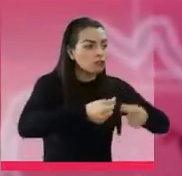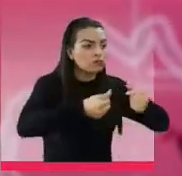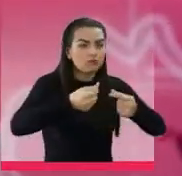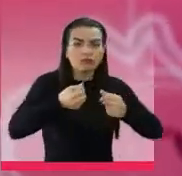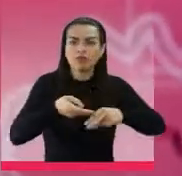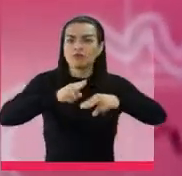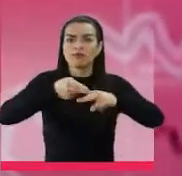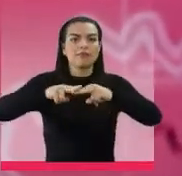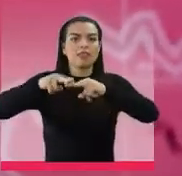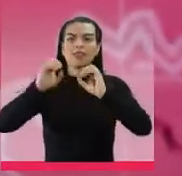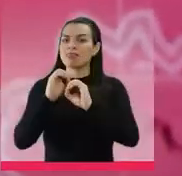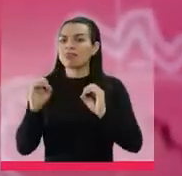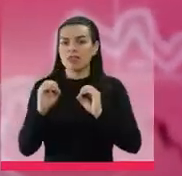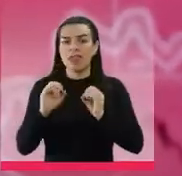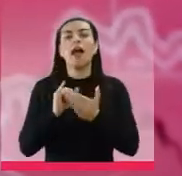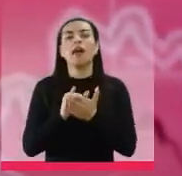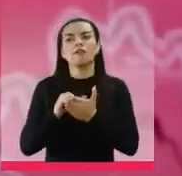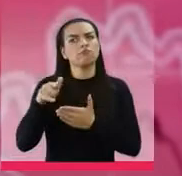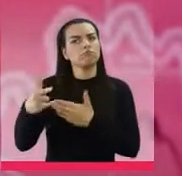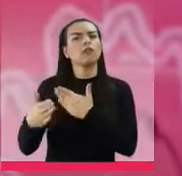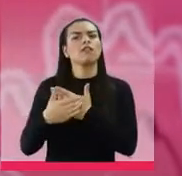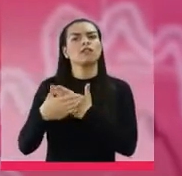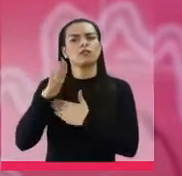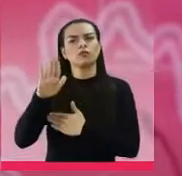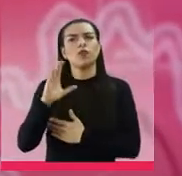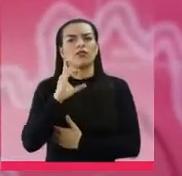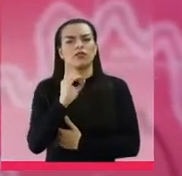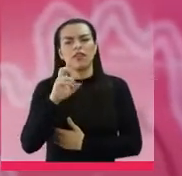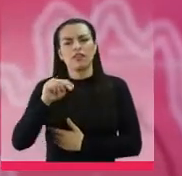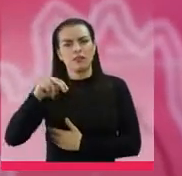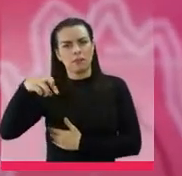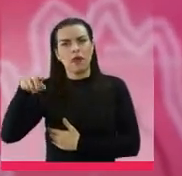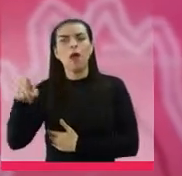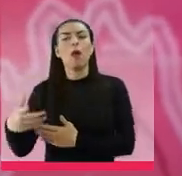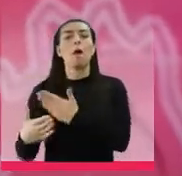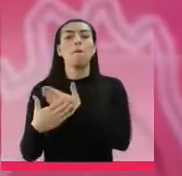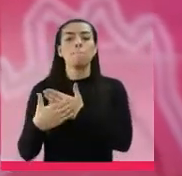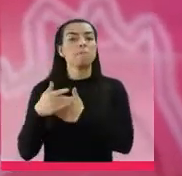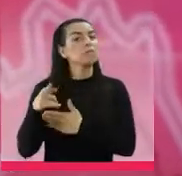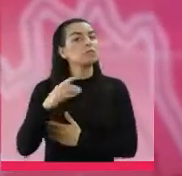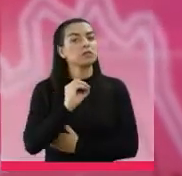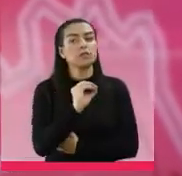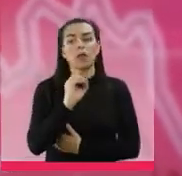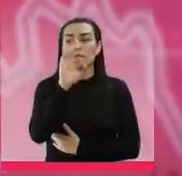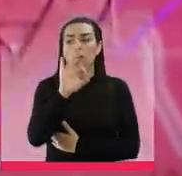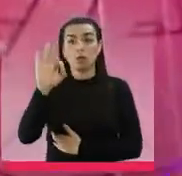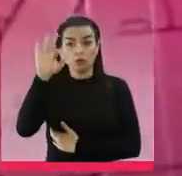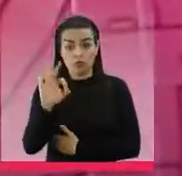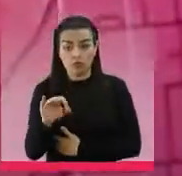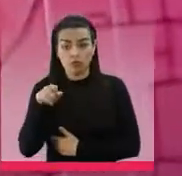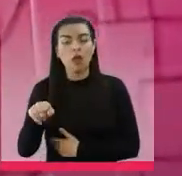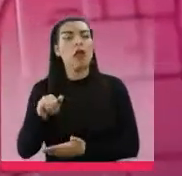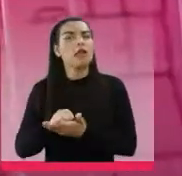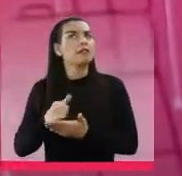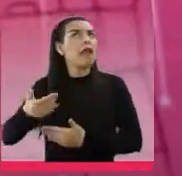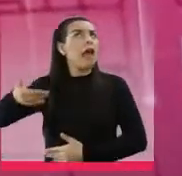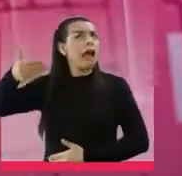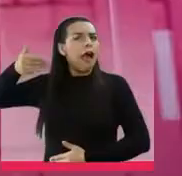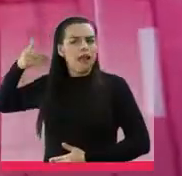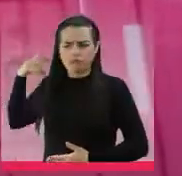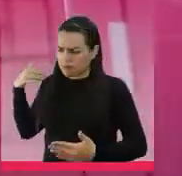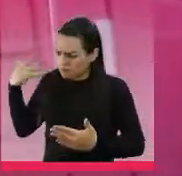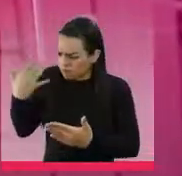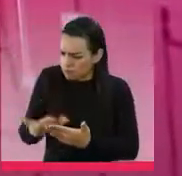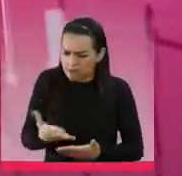el Departamento Nacional de Estadística, DANE, fue un 0%. Este dato no se veía en el país desde agosto del